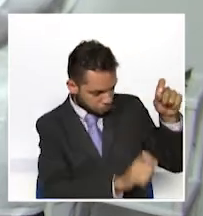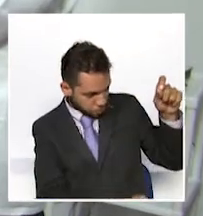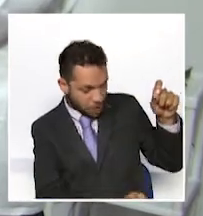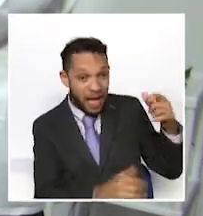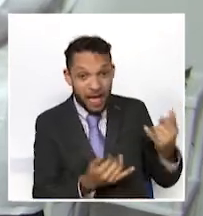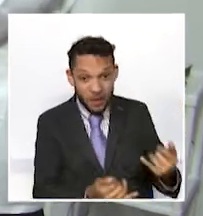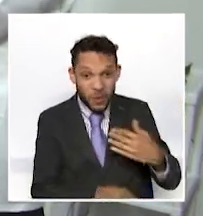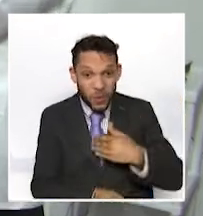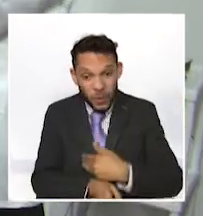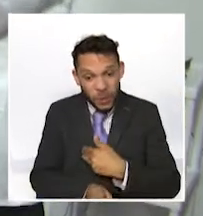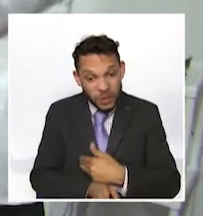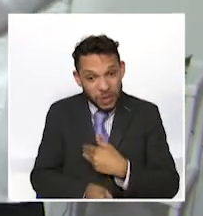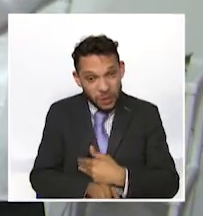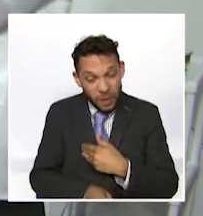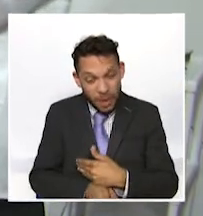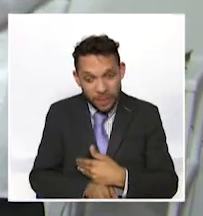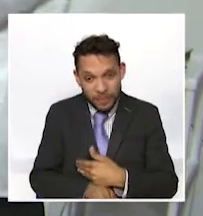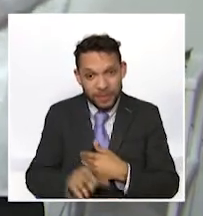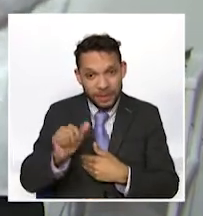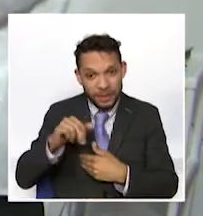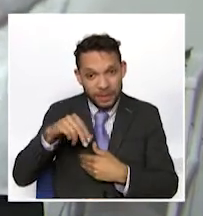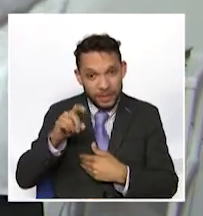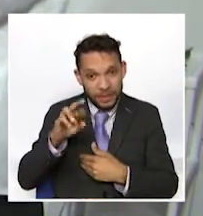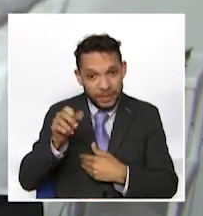continúa Andrés haciendo la evaluación.